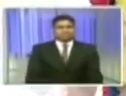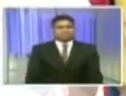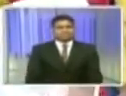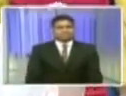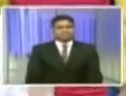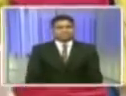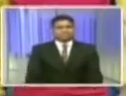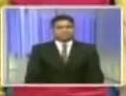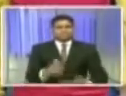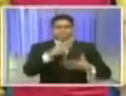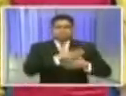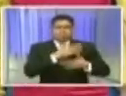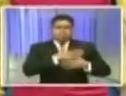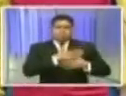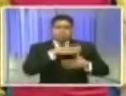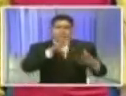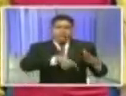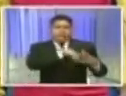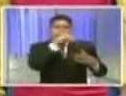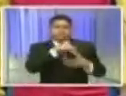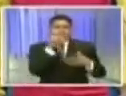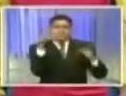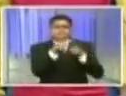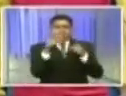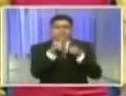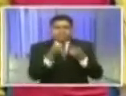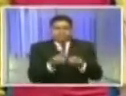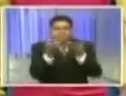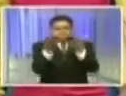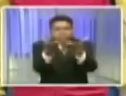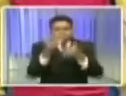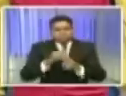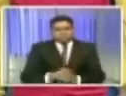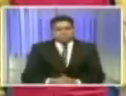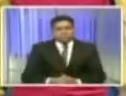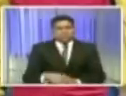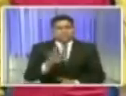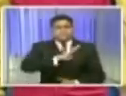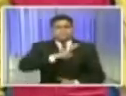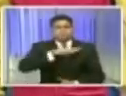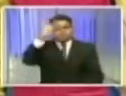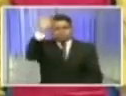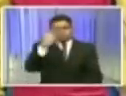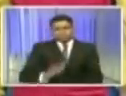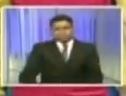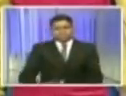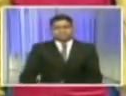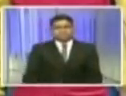Lleven en su alma estas palabras que le he dado de mi propio ser.